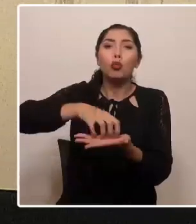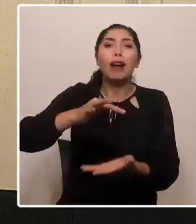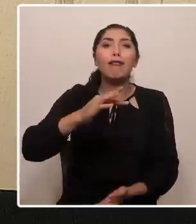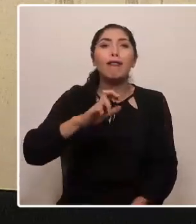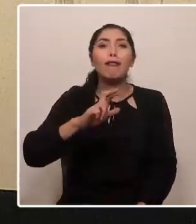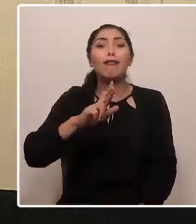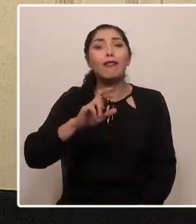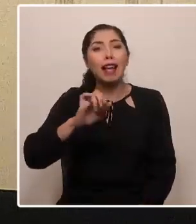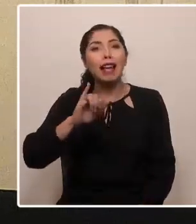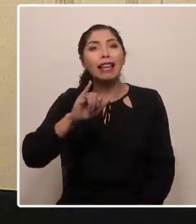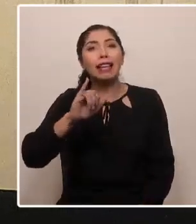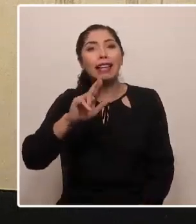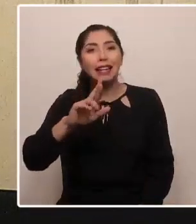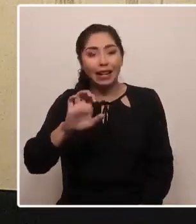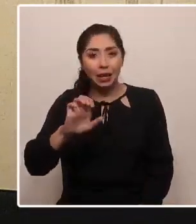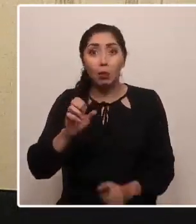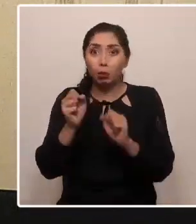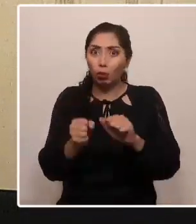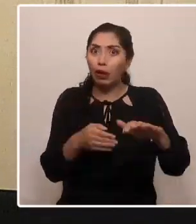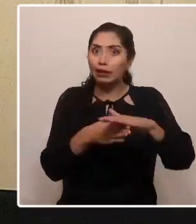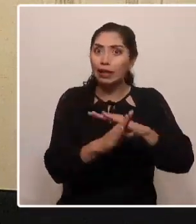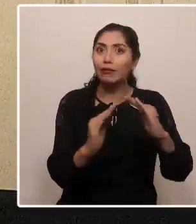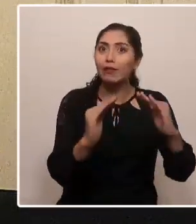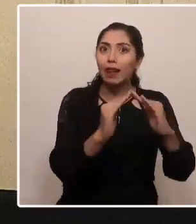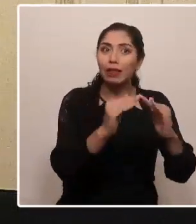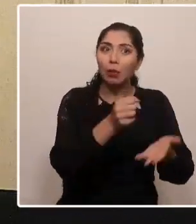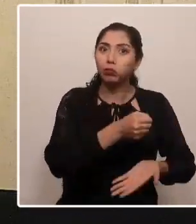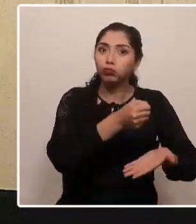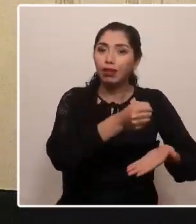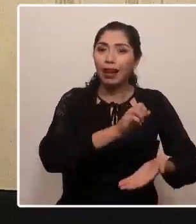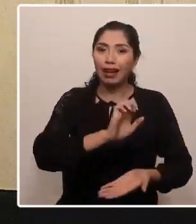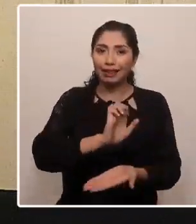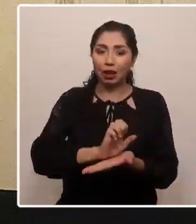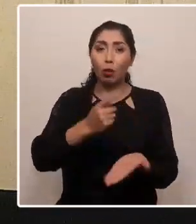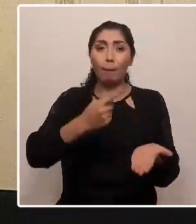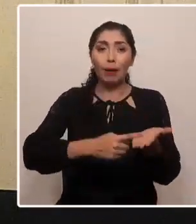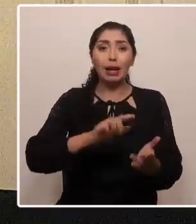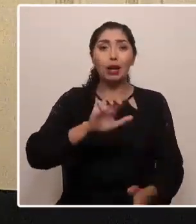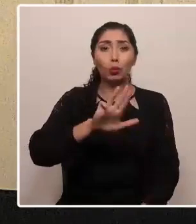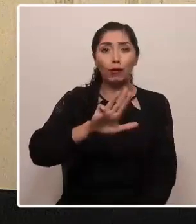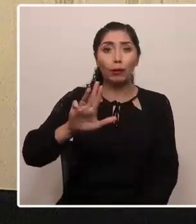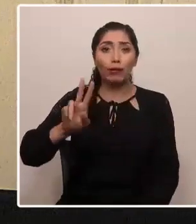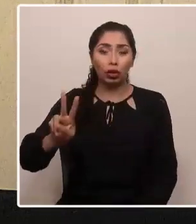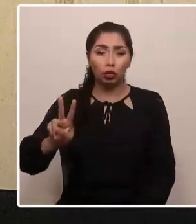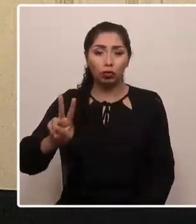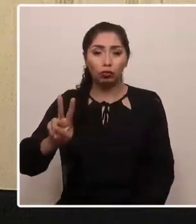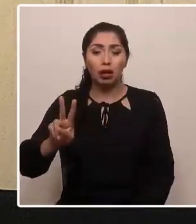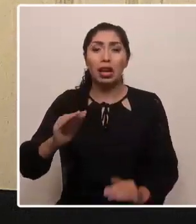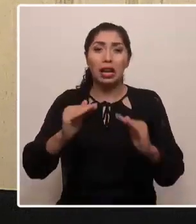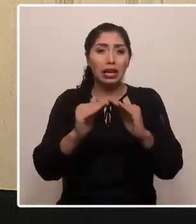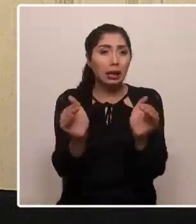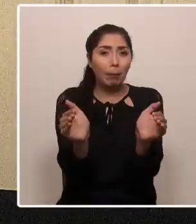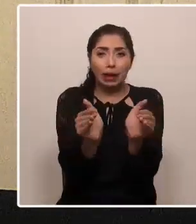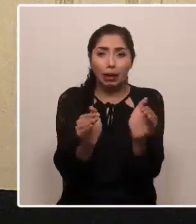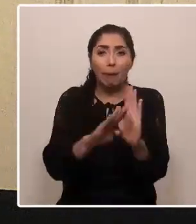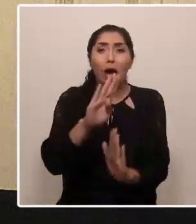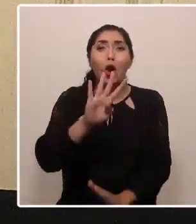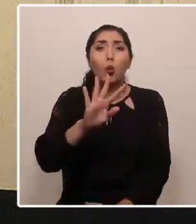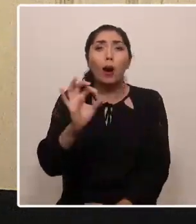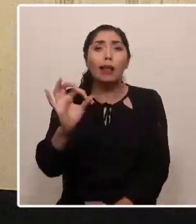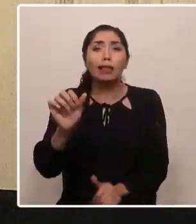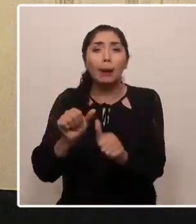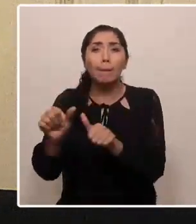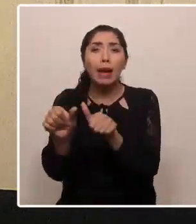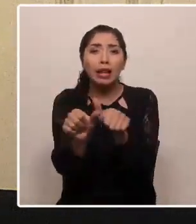vivienda subsidiada por el Estado en 1992. Era una casa pequeña, de máximo 40 metros cuadrados. Esa